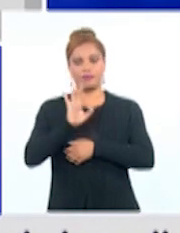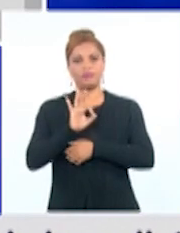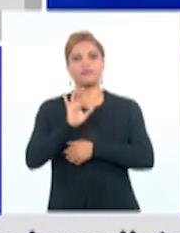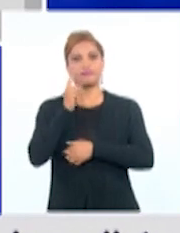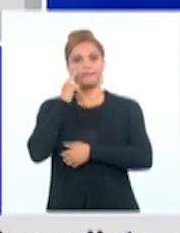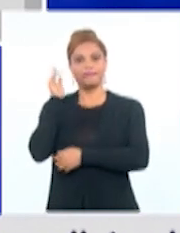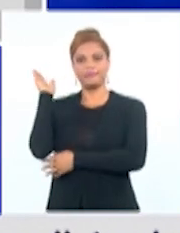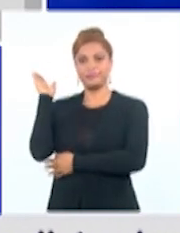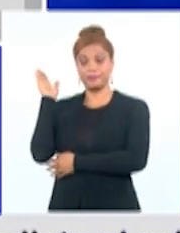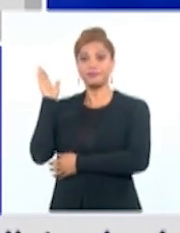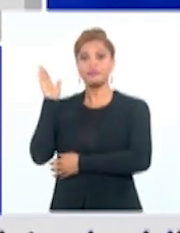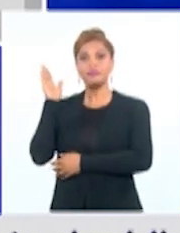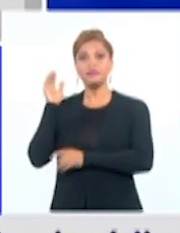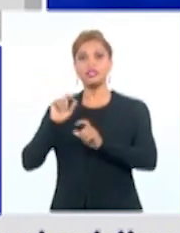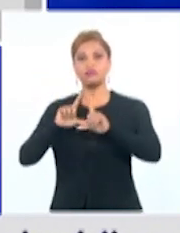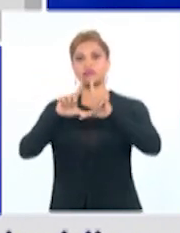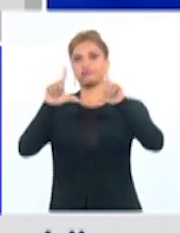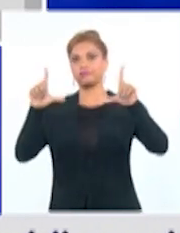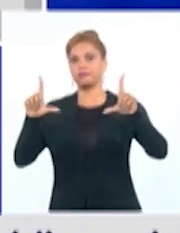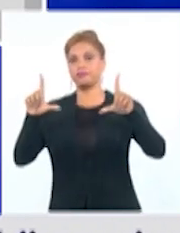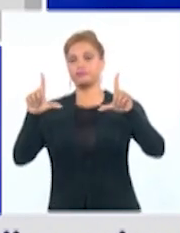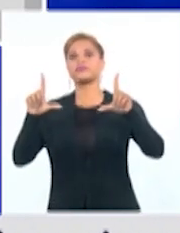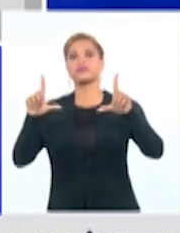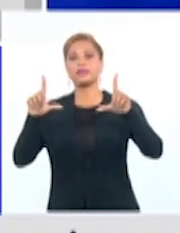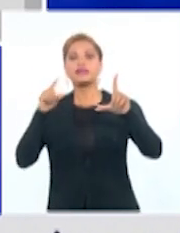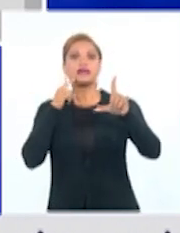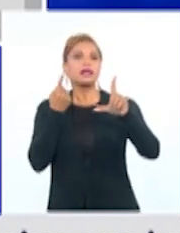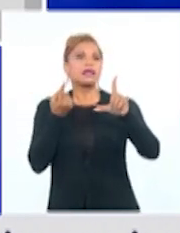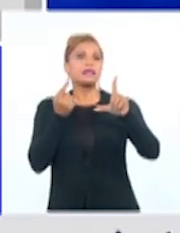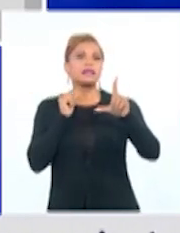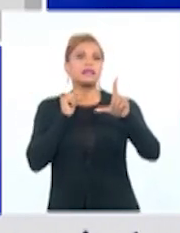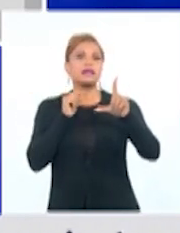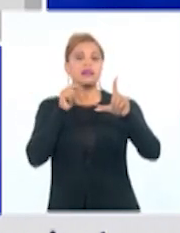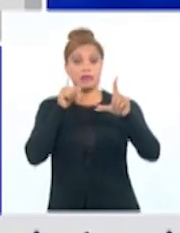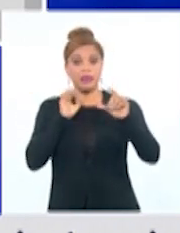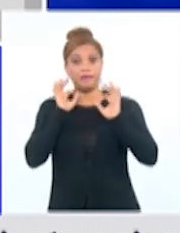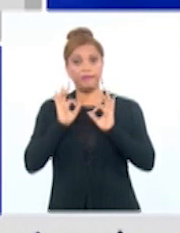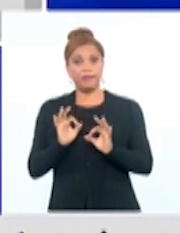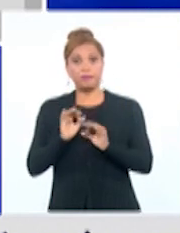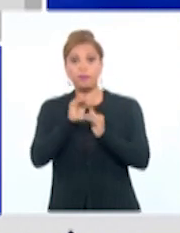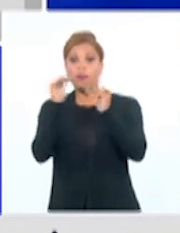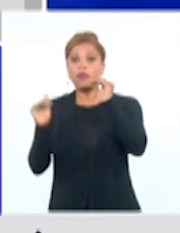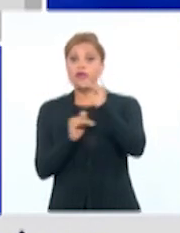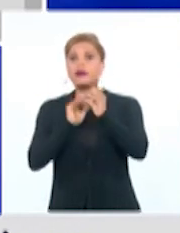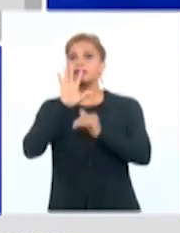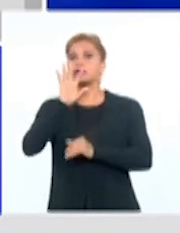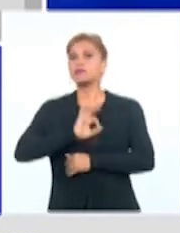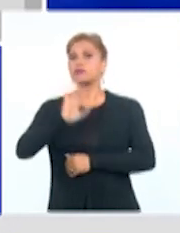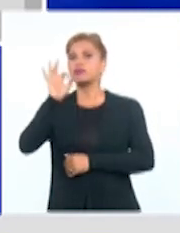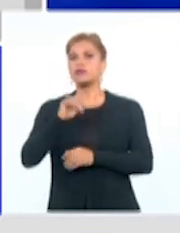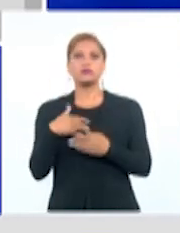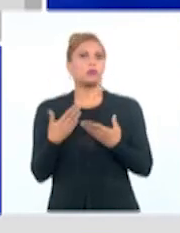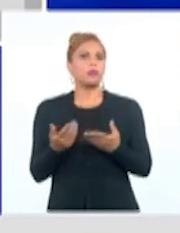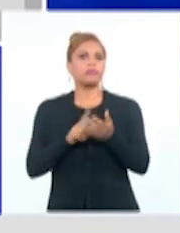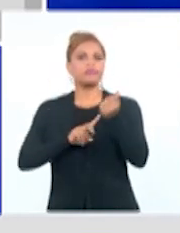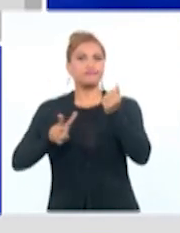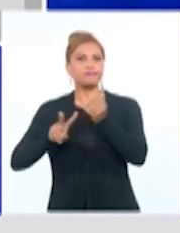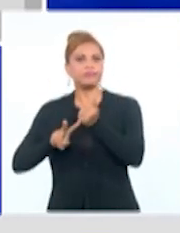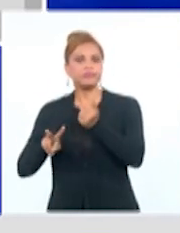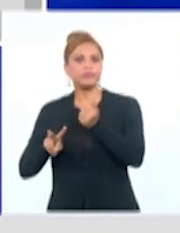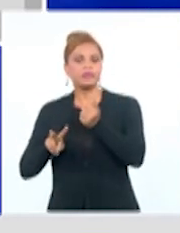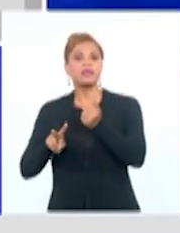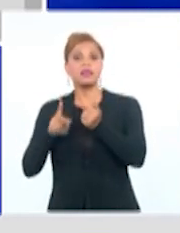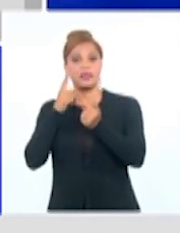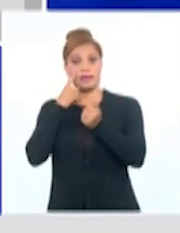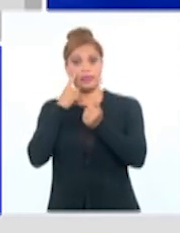tienen ya en el gráfico. Y por debajo de 5 quedan, como también se puede ver